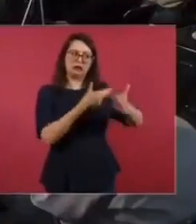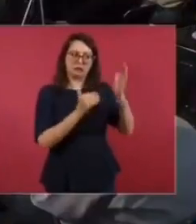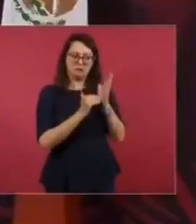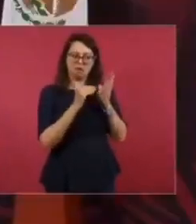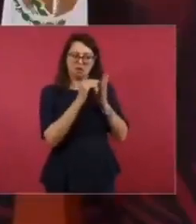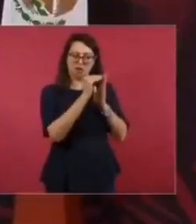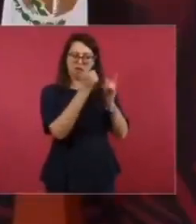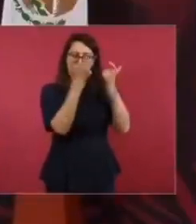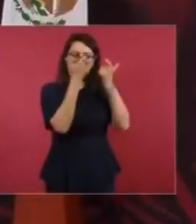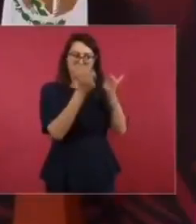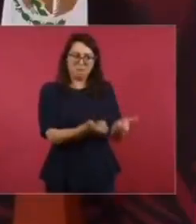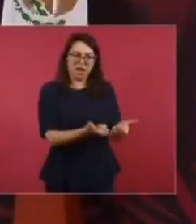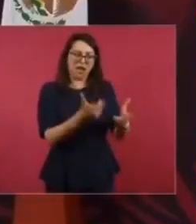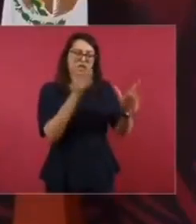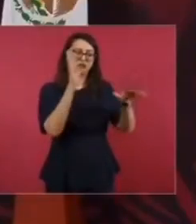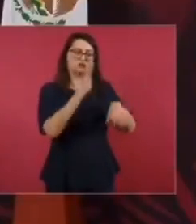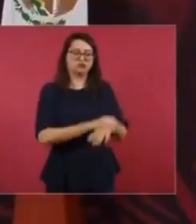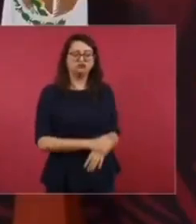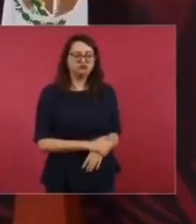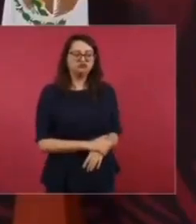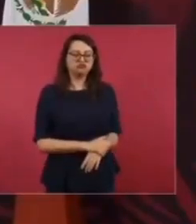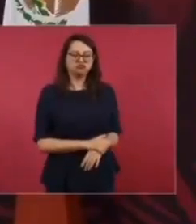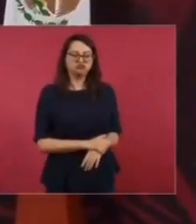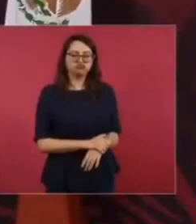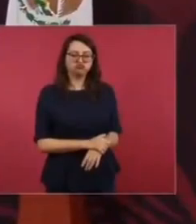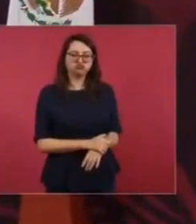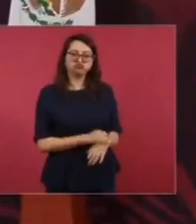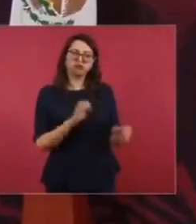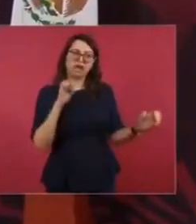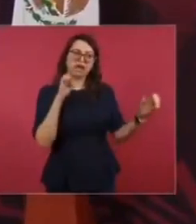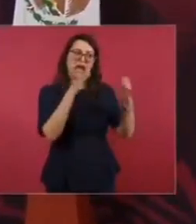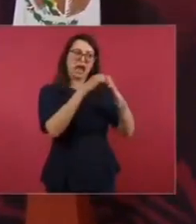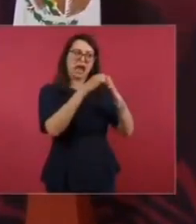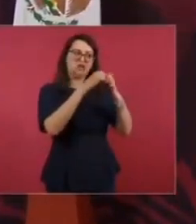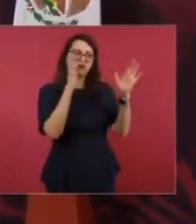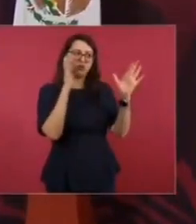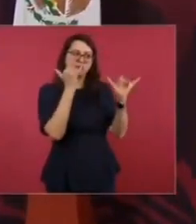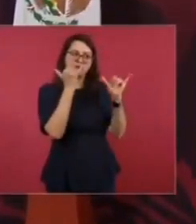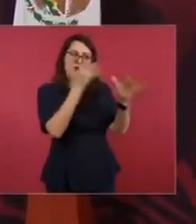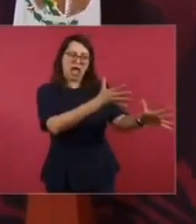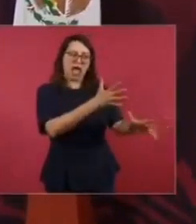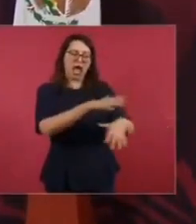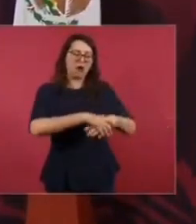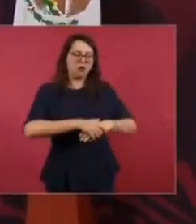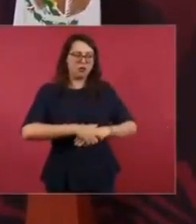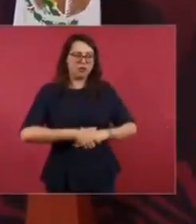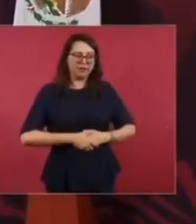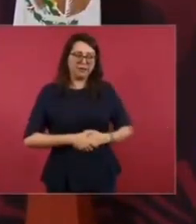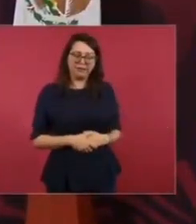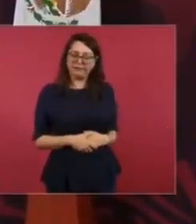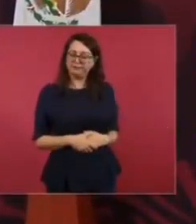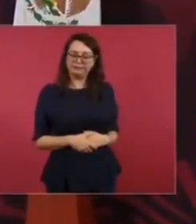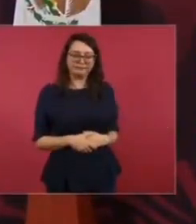Sheinbaum. Y dije, bueno, son panistas, lógicamente van a estar a favor de Xochitl Gálvez.